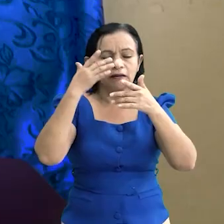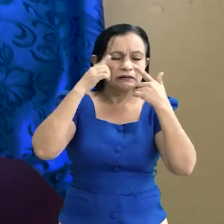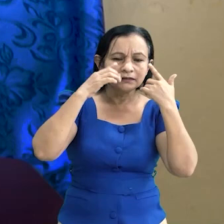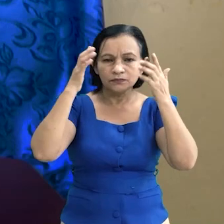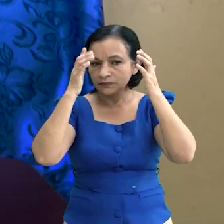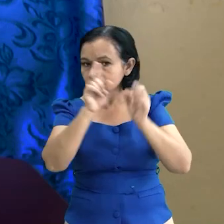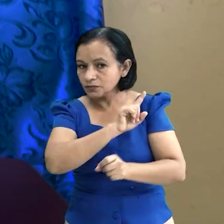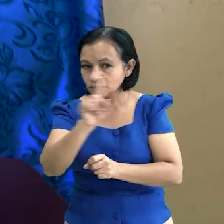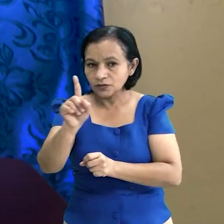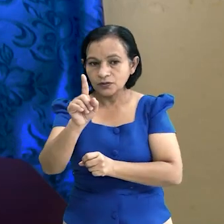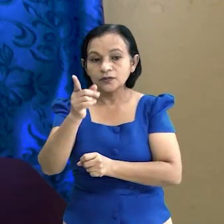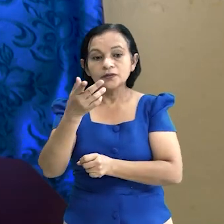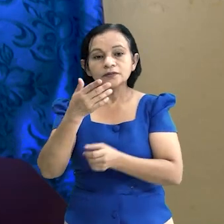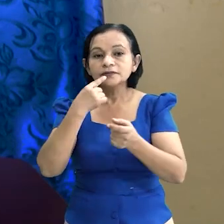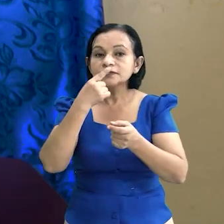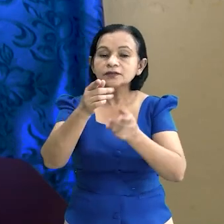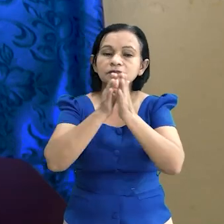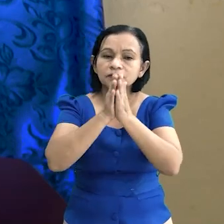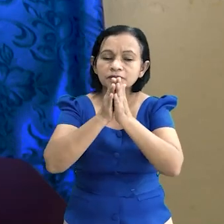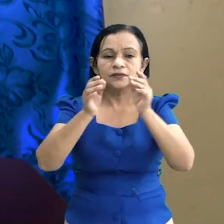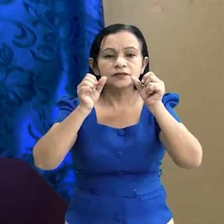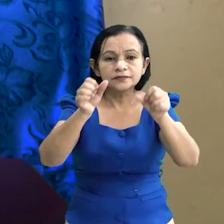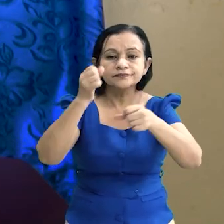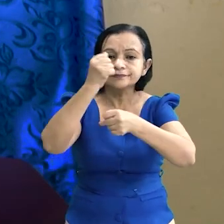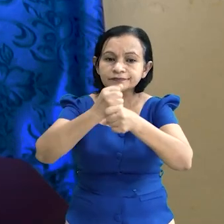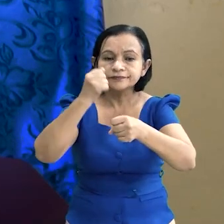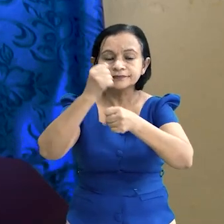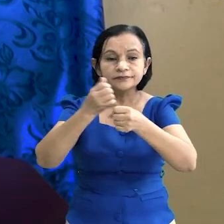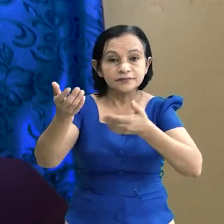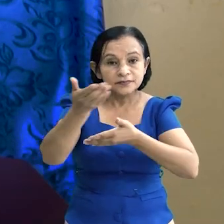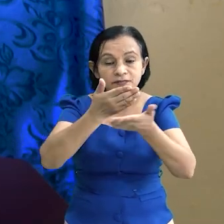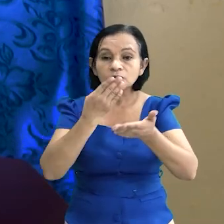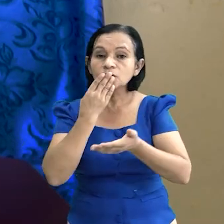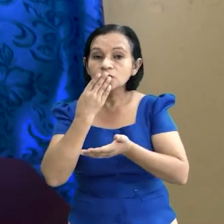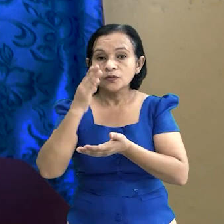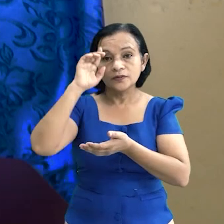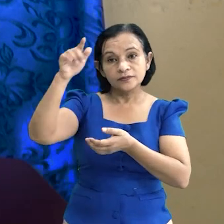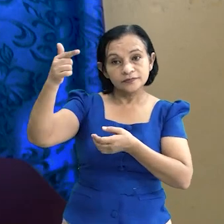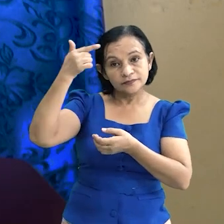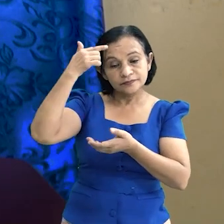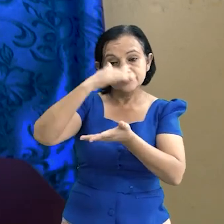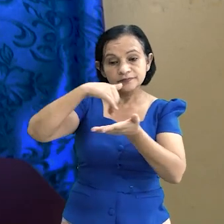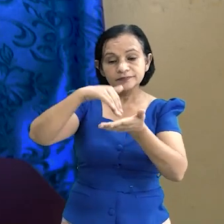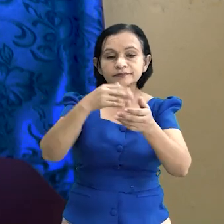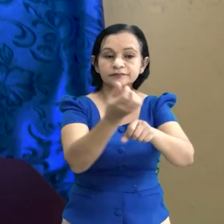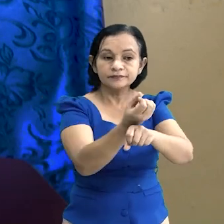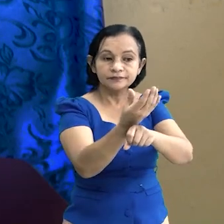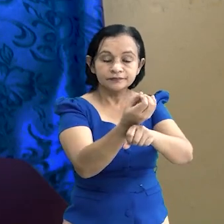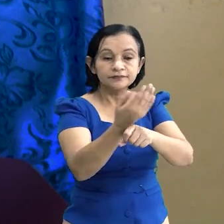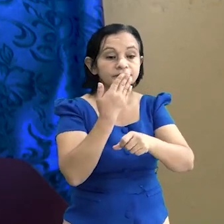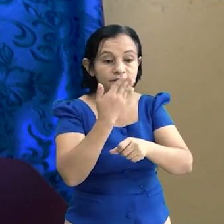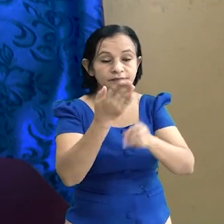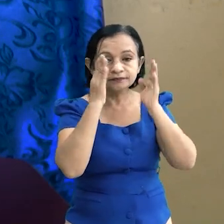pérdida. Instarlo, ¿verdad?, que sigamos trabajando, tener la confianza de nuestro buen gobierno central y de los gobiernos municipales que estamos